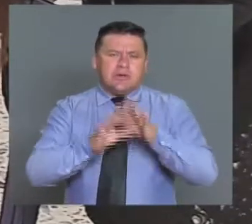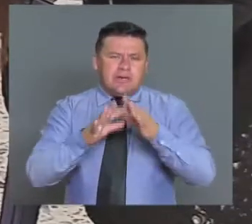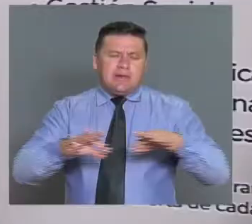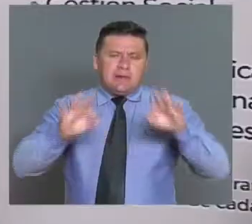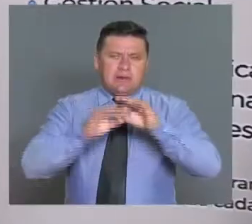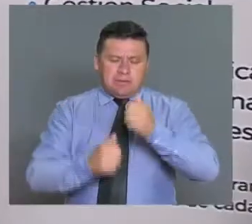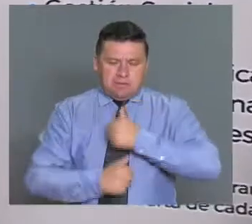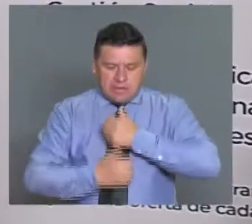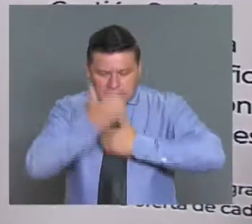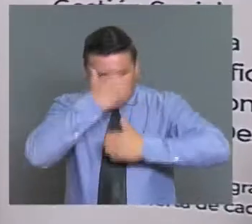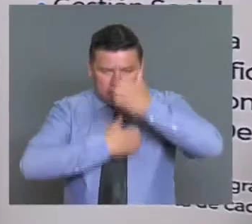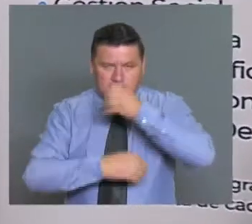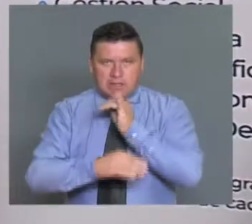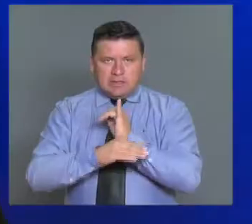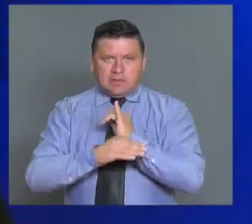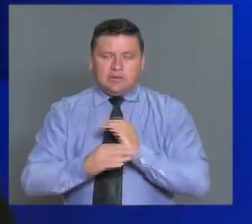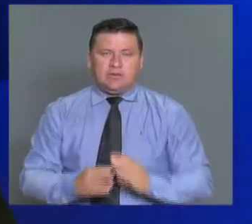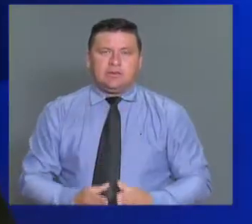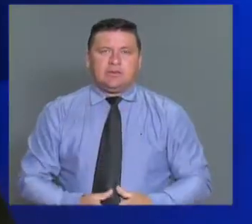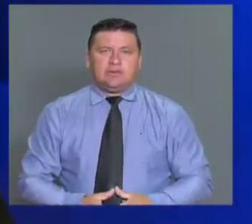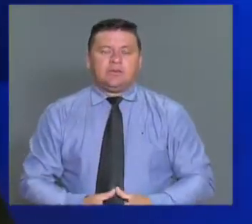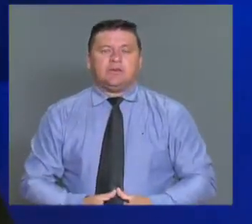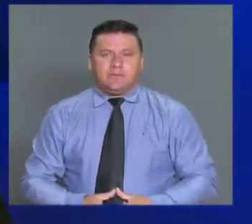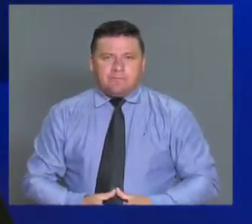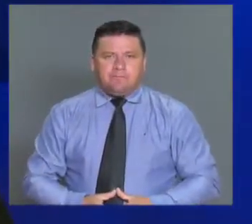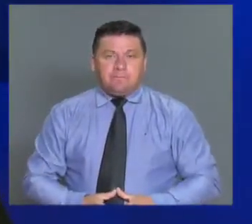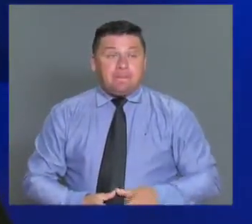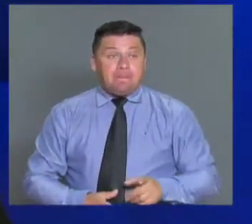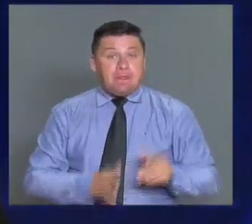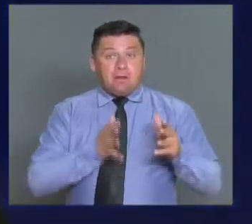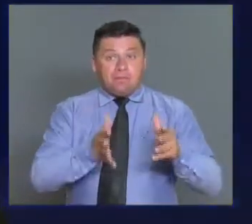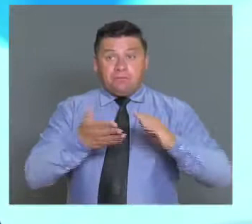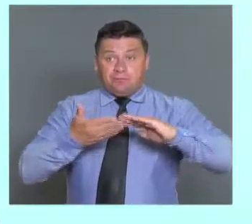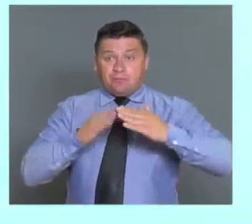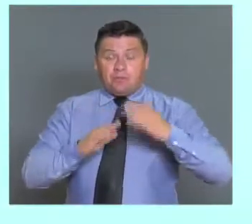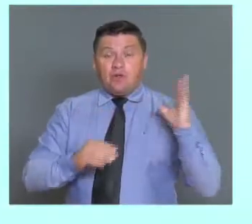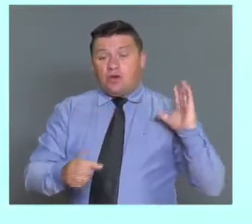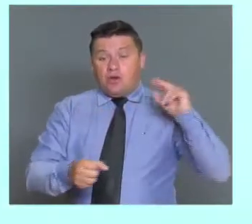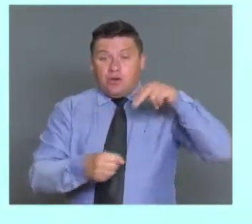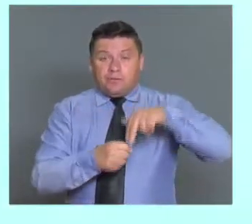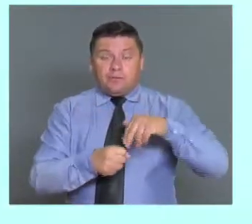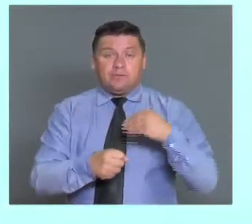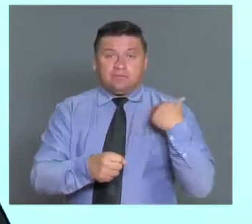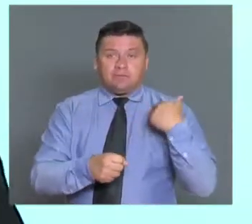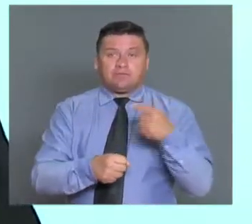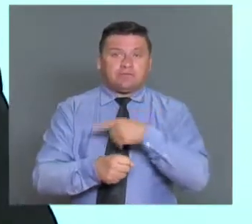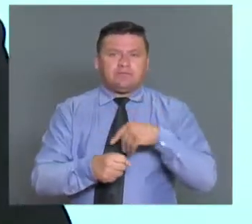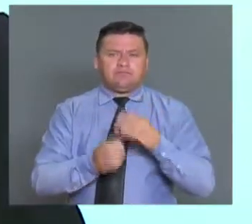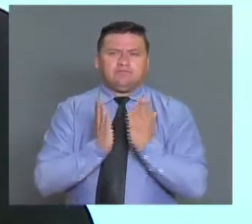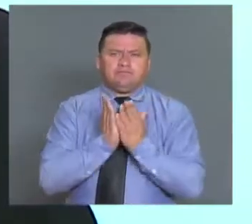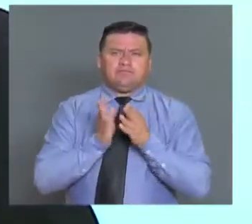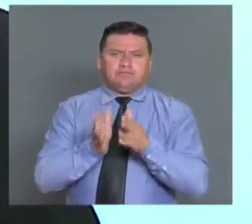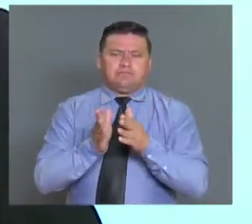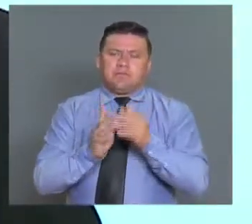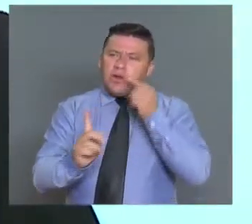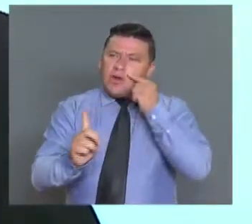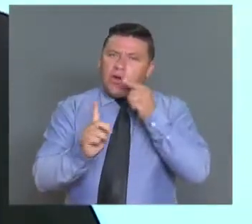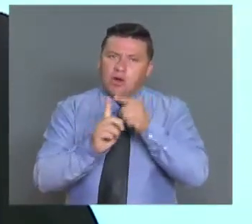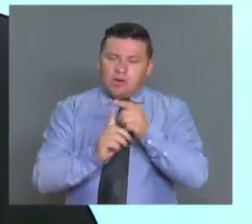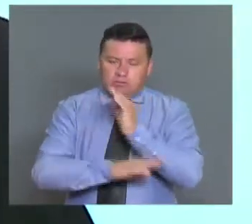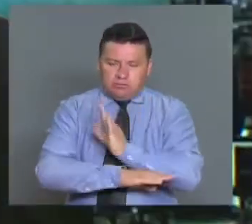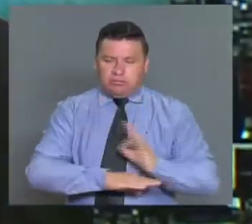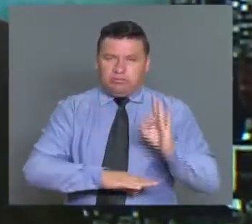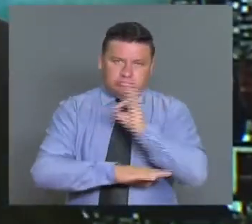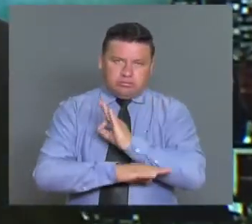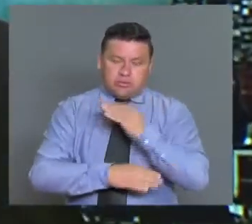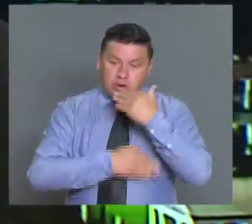de la autoevaluación para la institución. Capacitar a las comunidades indígenas trabajando desde la academia en este fin es aportar